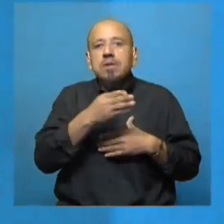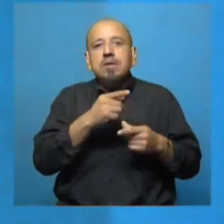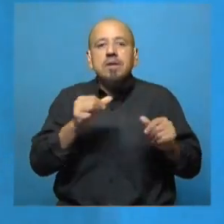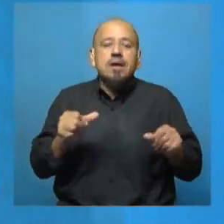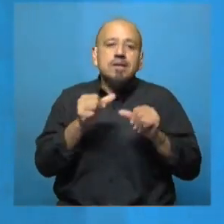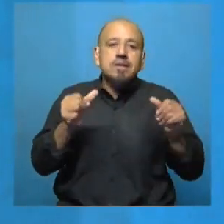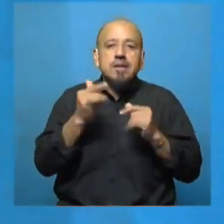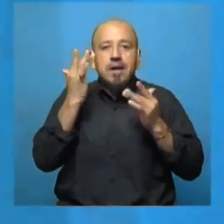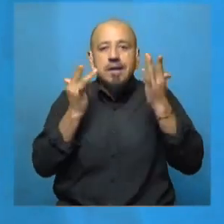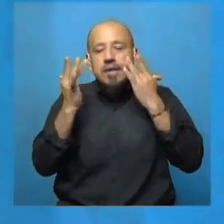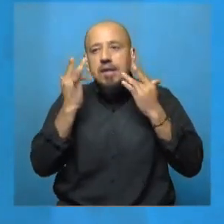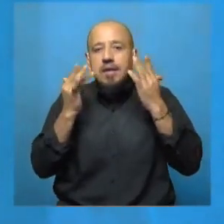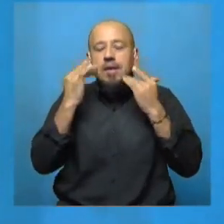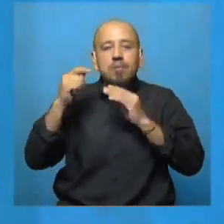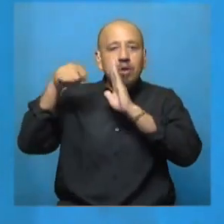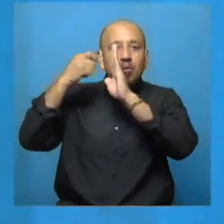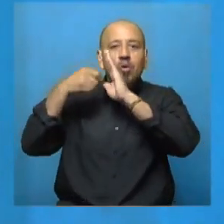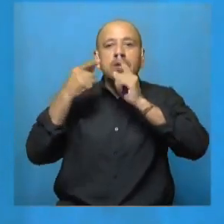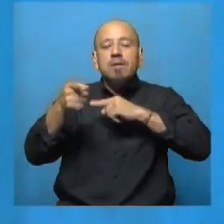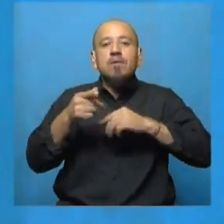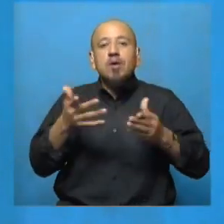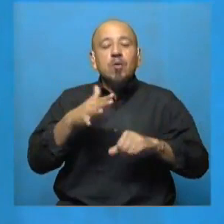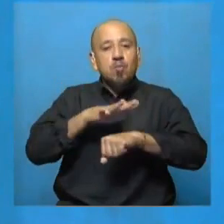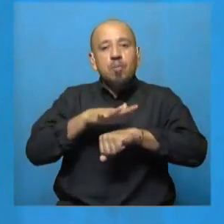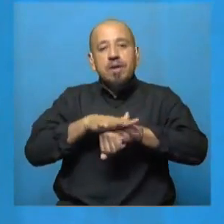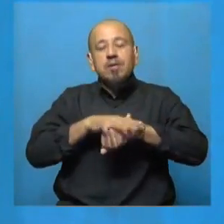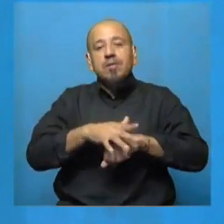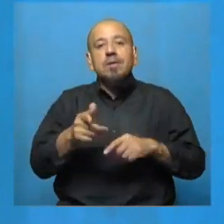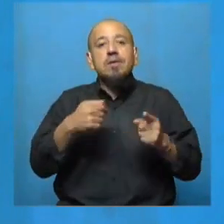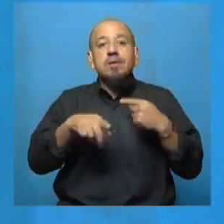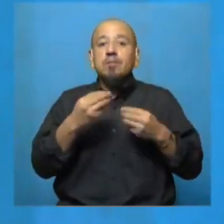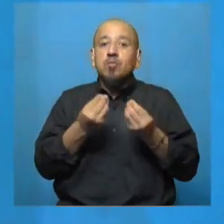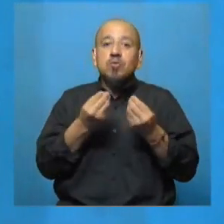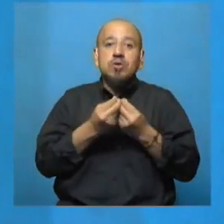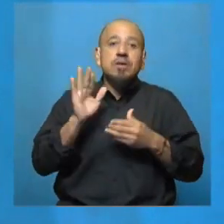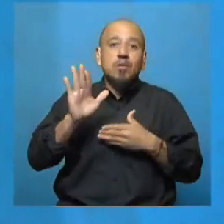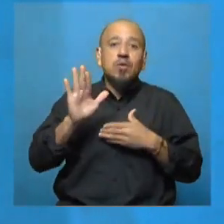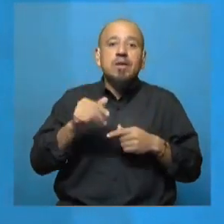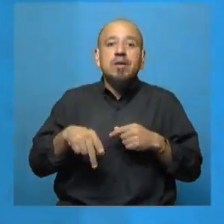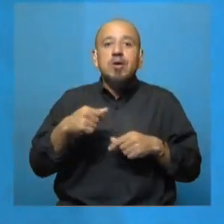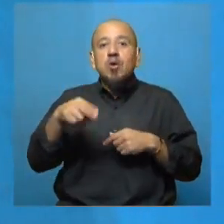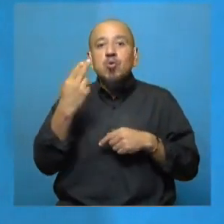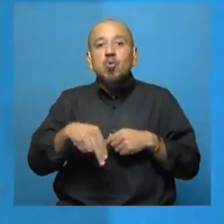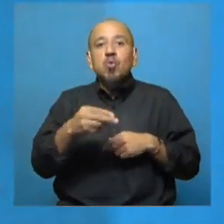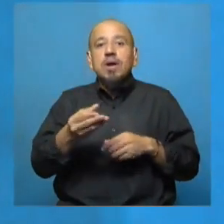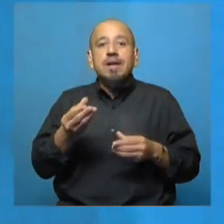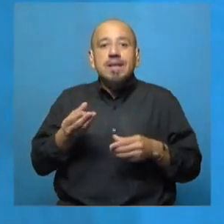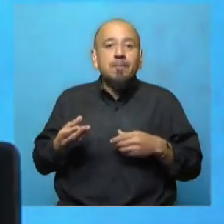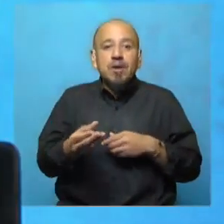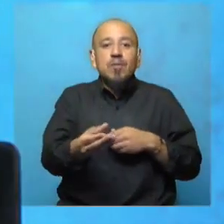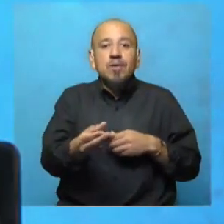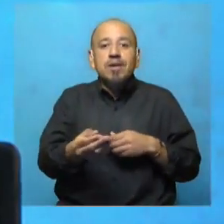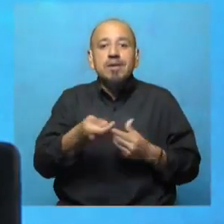artistas este la verdad que fue una época maravillosa y una época de muchas deudas porque jamás devolvía las películas cuando tenía que devolverlas